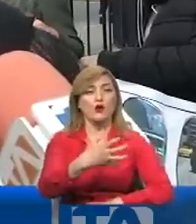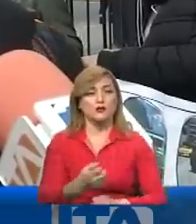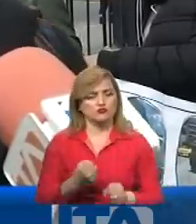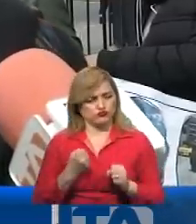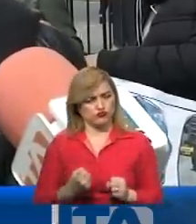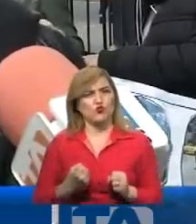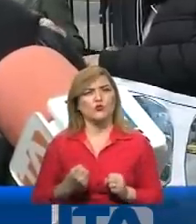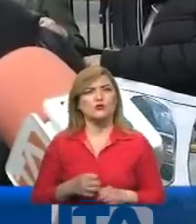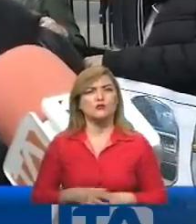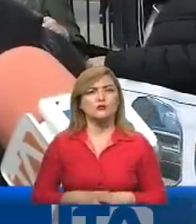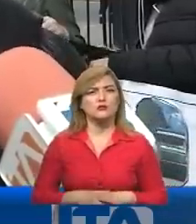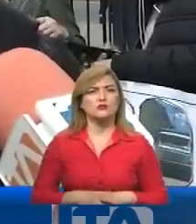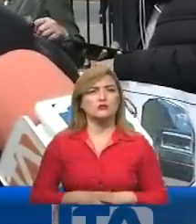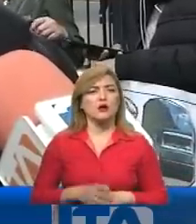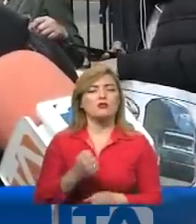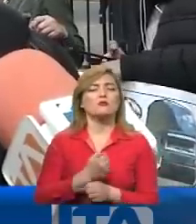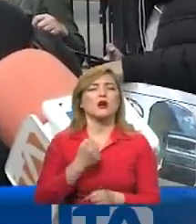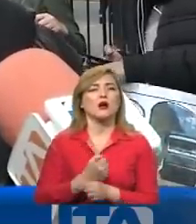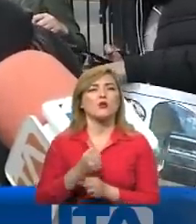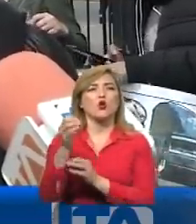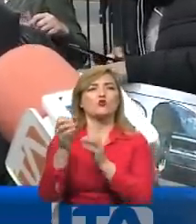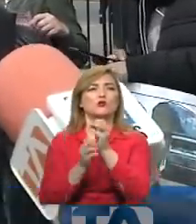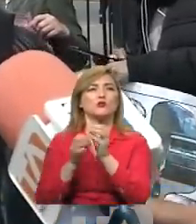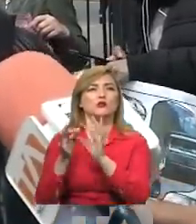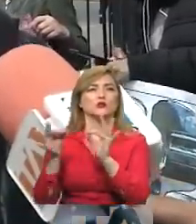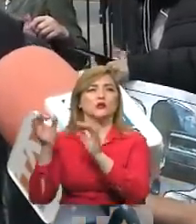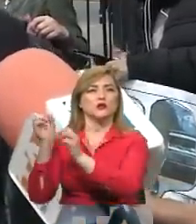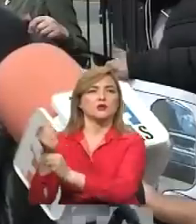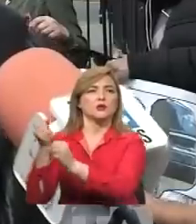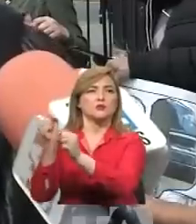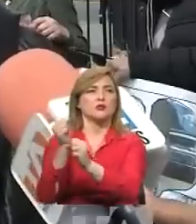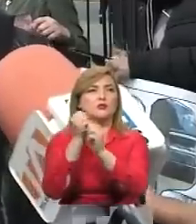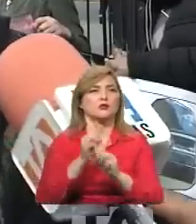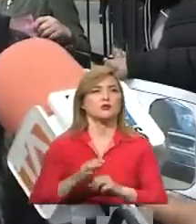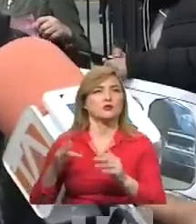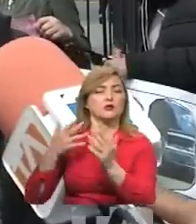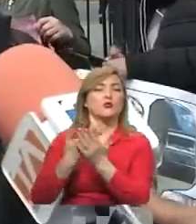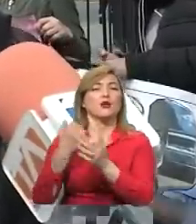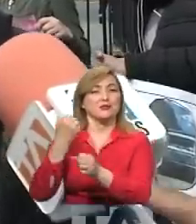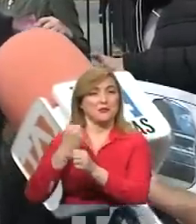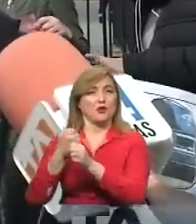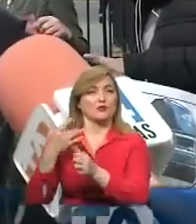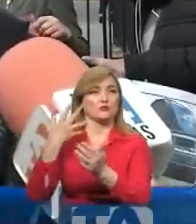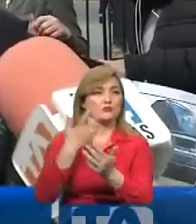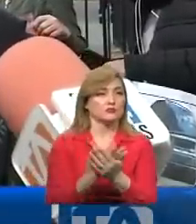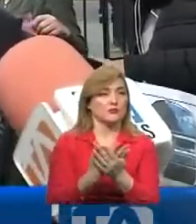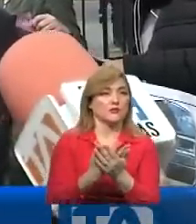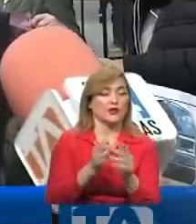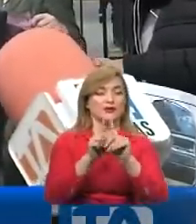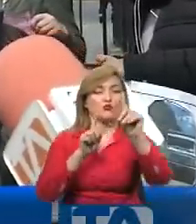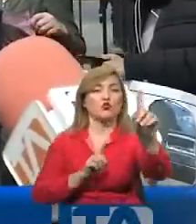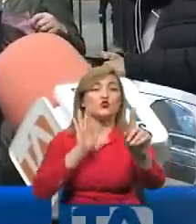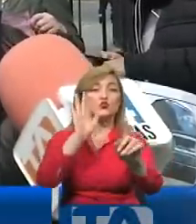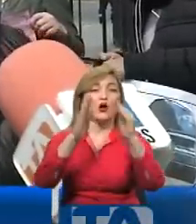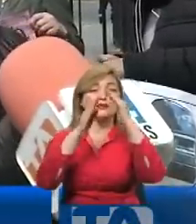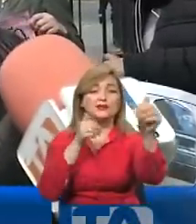dura. Ella todavía trabajaba haciendo limpiezas en una oficina. Ella llegaba de su trabajo y a 2 metros de la casa